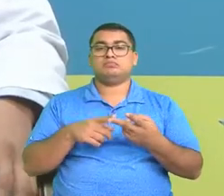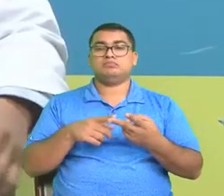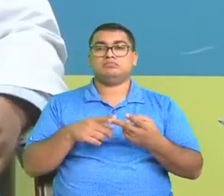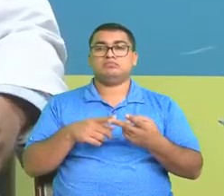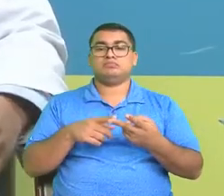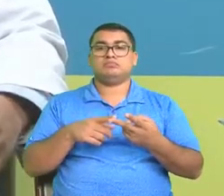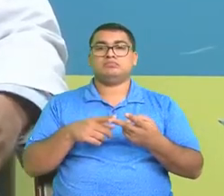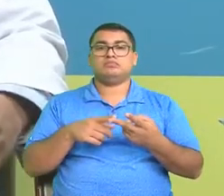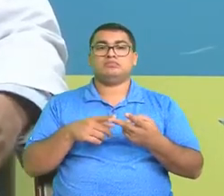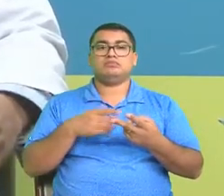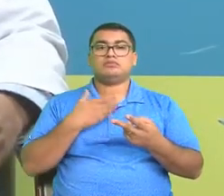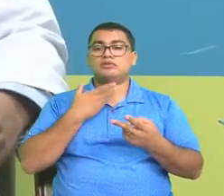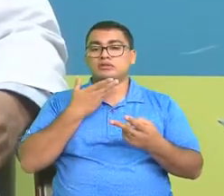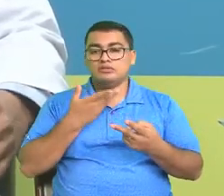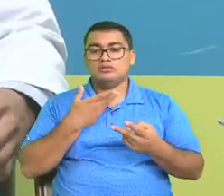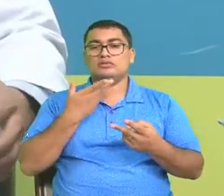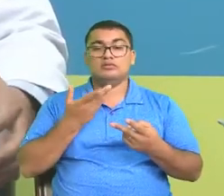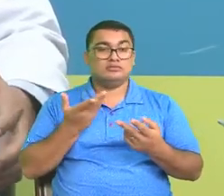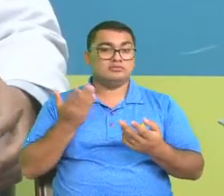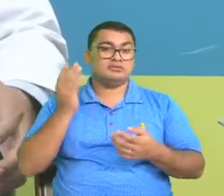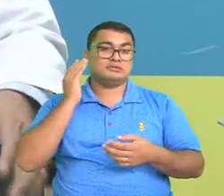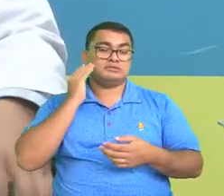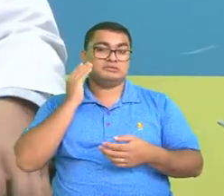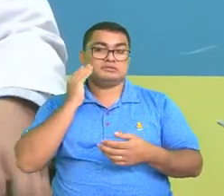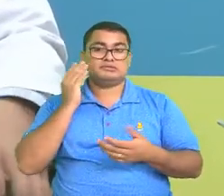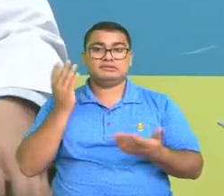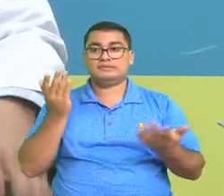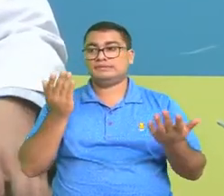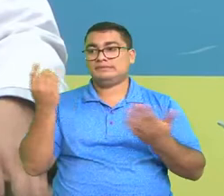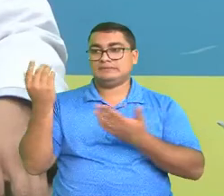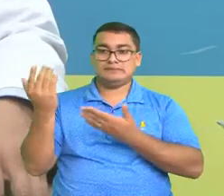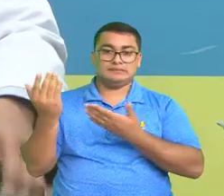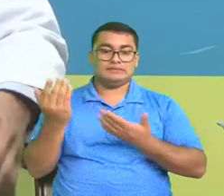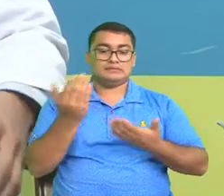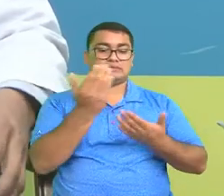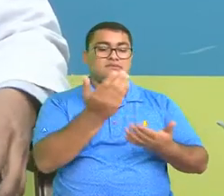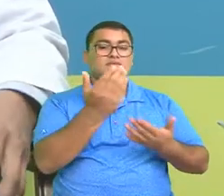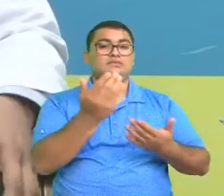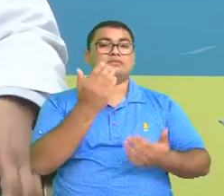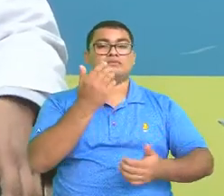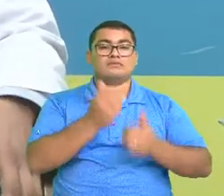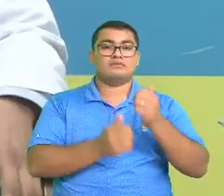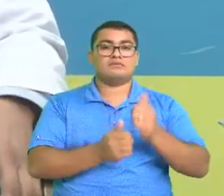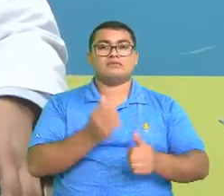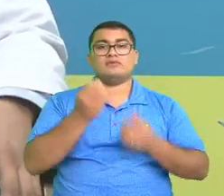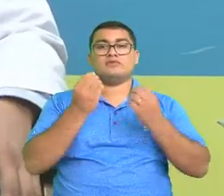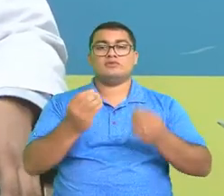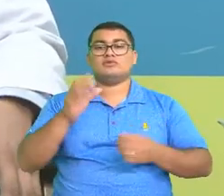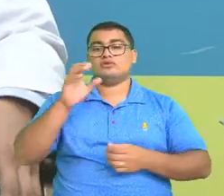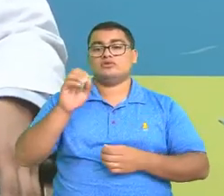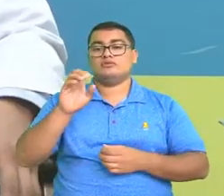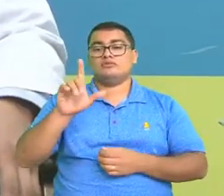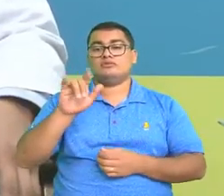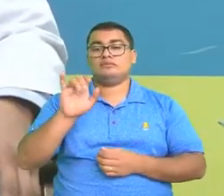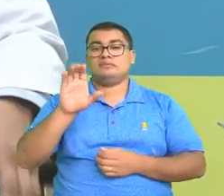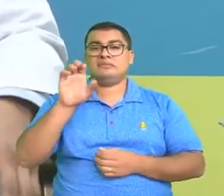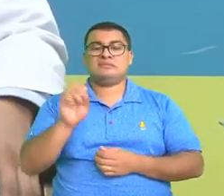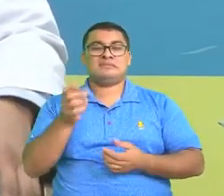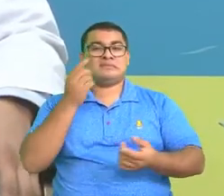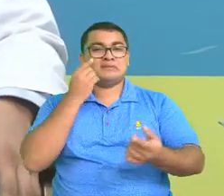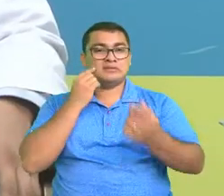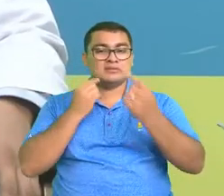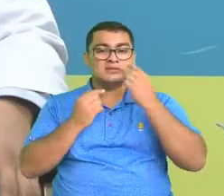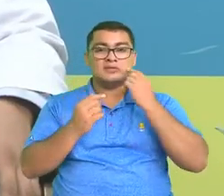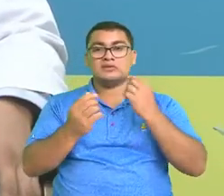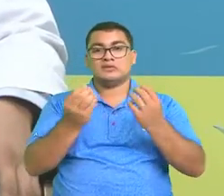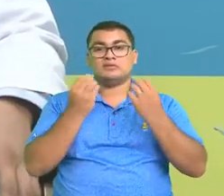explosivas. La mamá pues llega a veces a la consulta diciendo de que el niño tiene muchos cólicos, que llora